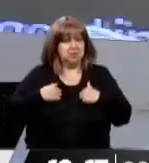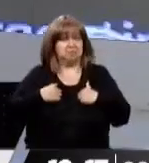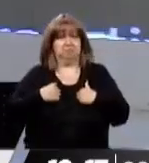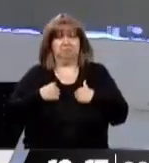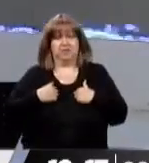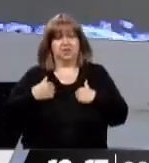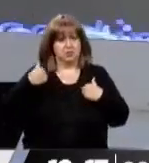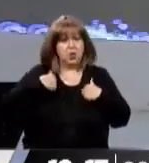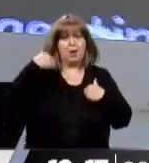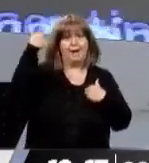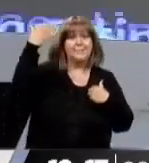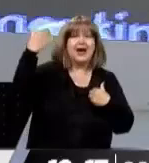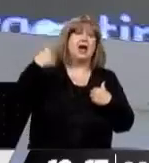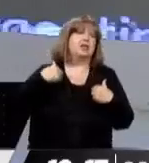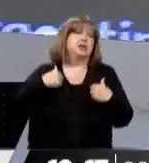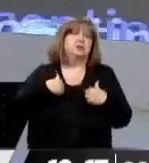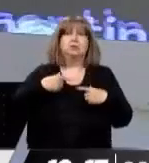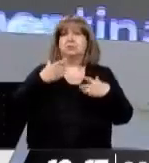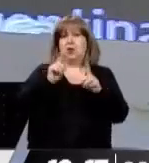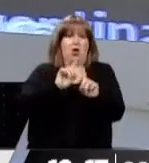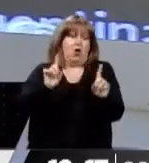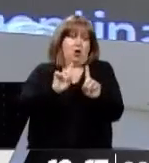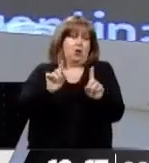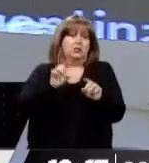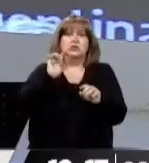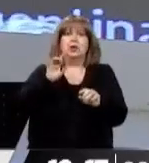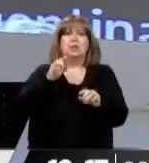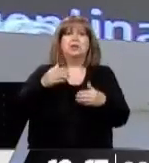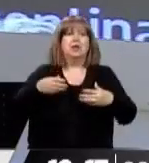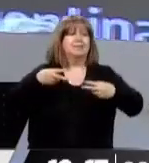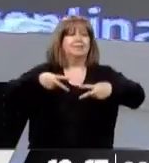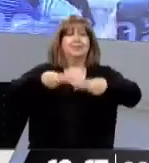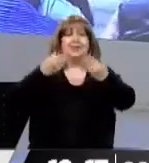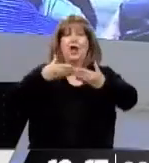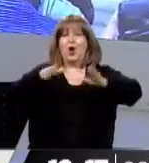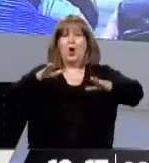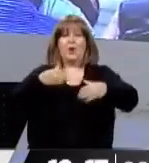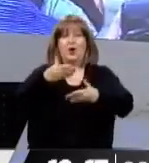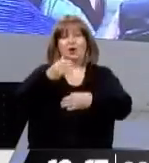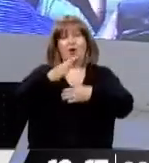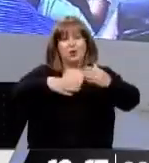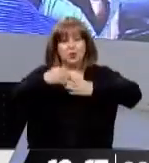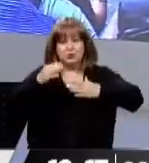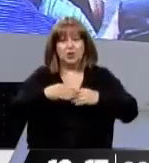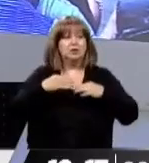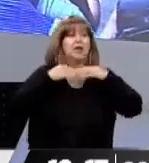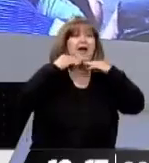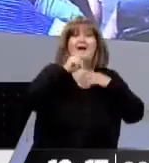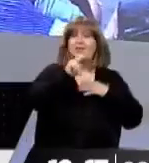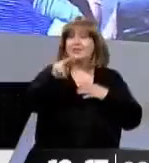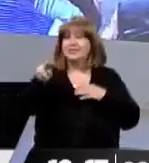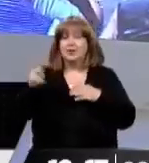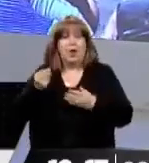video y lo interpretó mal. Lo cual no es así, dijo él. No estoy de campaña por la República Argentina, más allá de que ya venía de visitar otra provincia y tiene